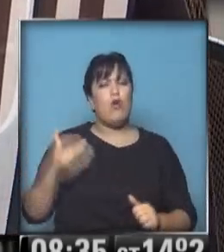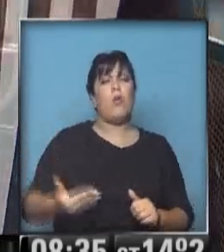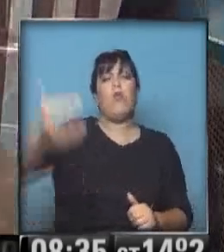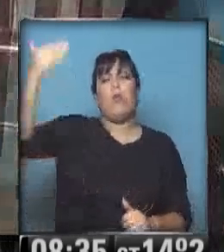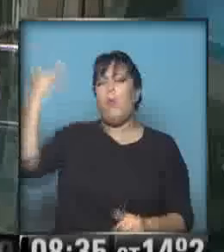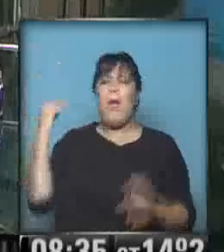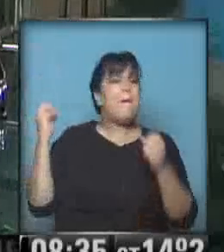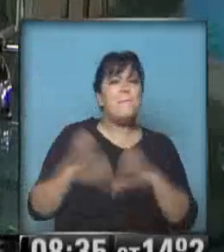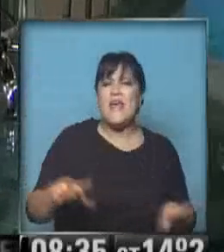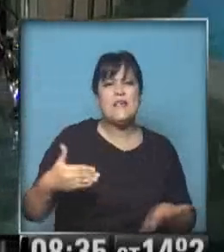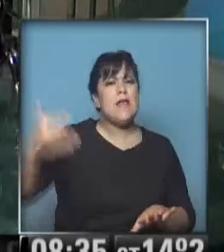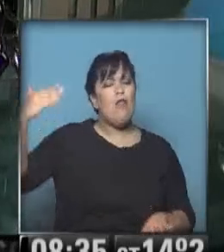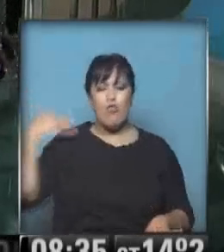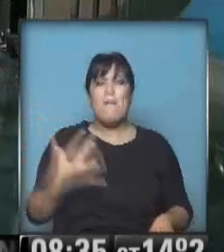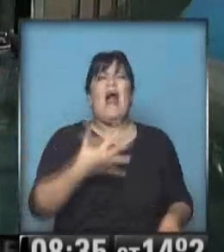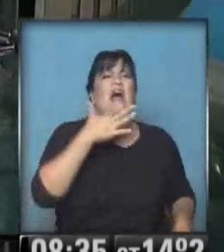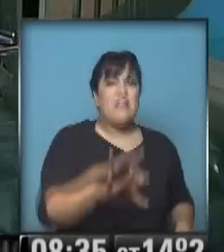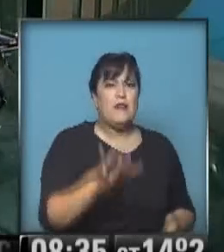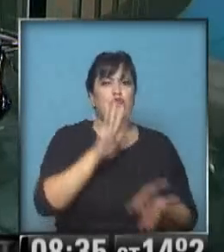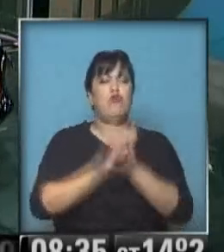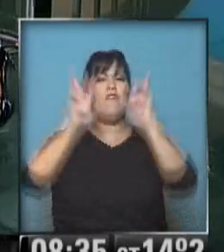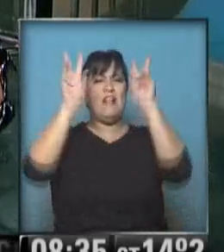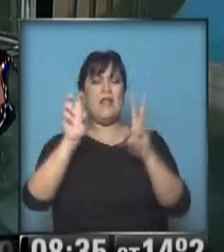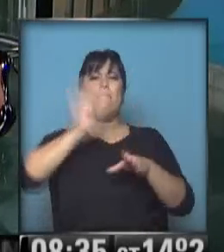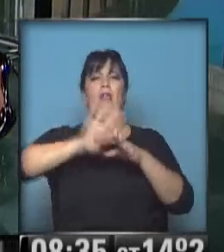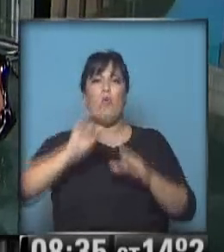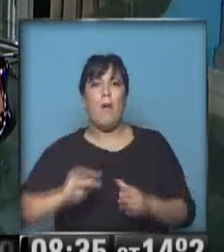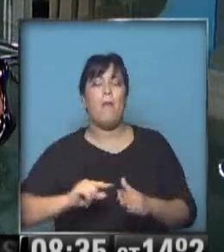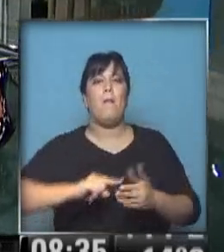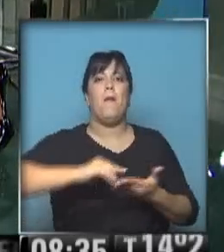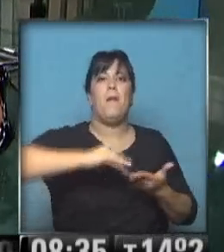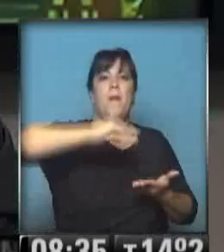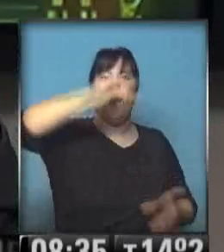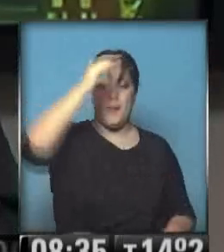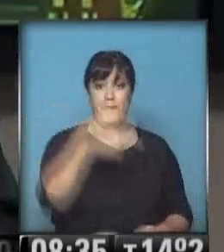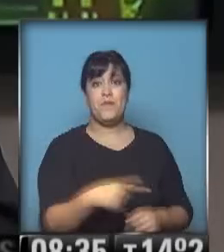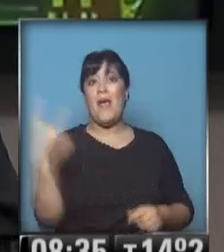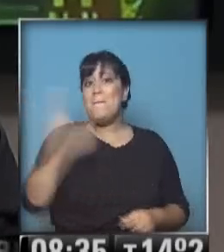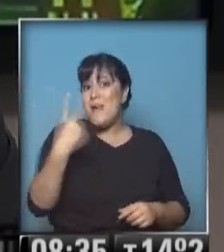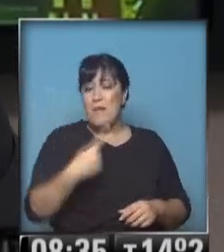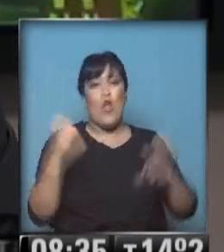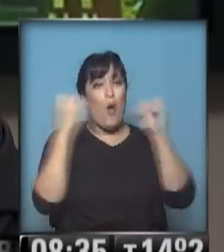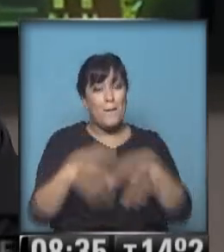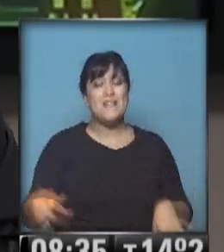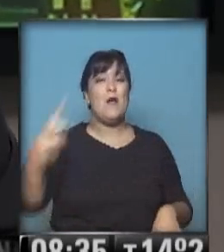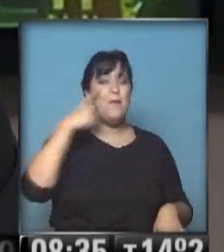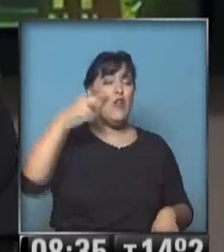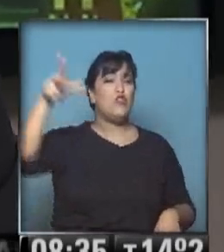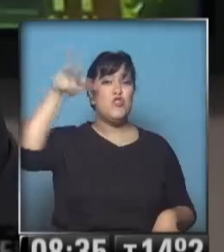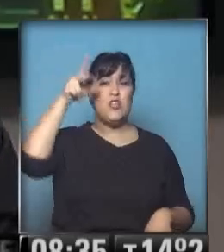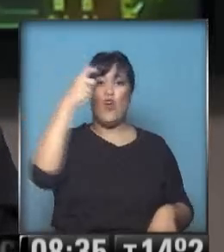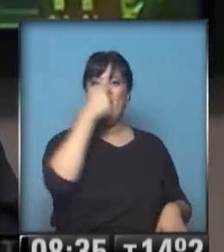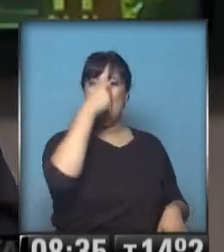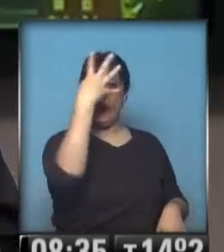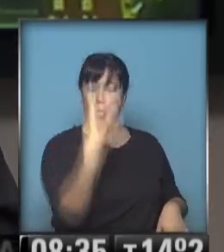para entender el proceso de crecimiento de esa deuda el primer capítulo te diría que arranca en el año 1824 con el